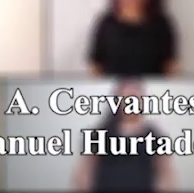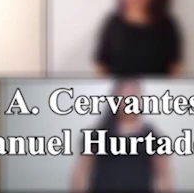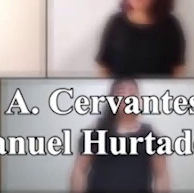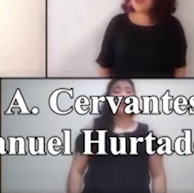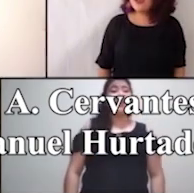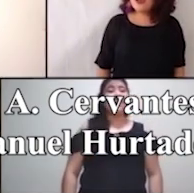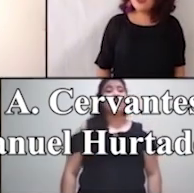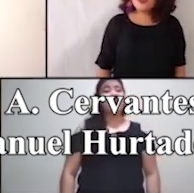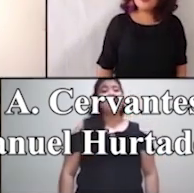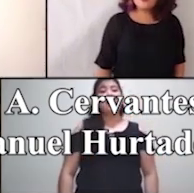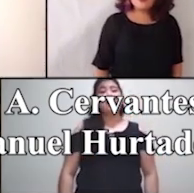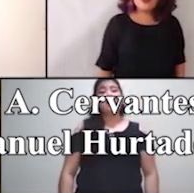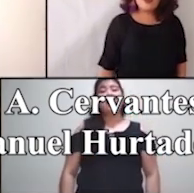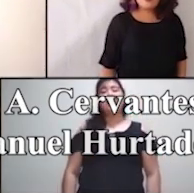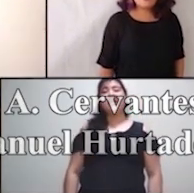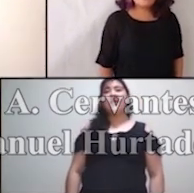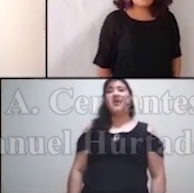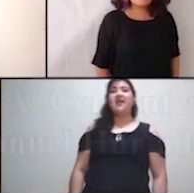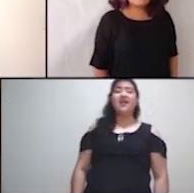no